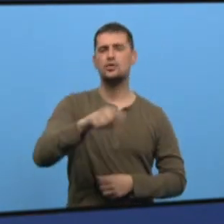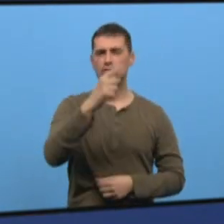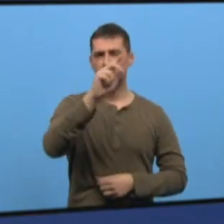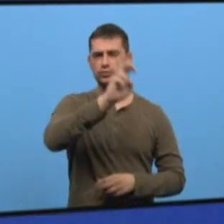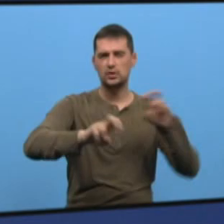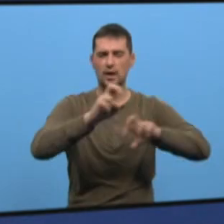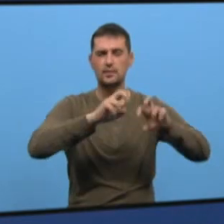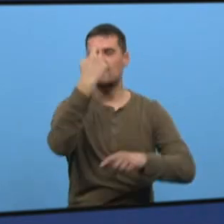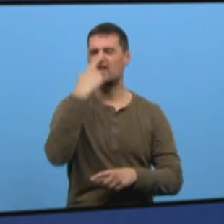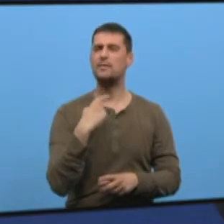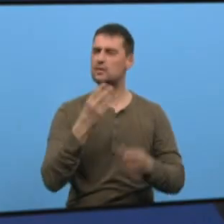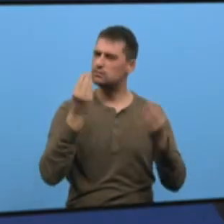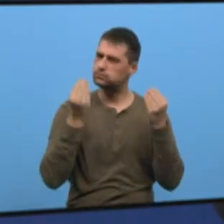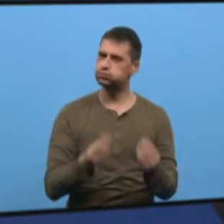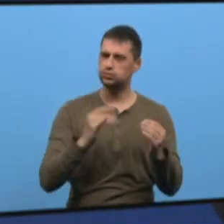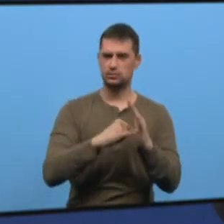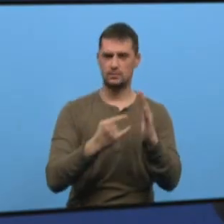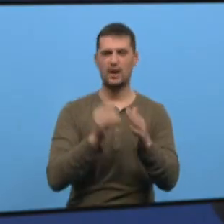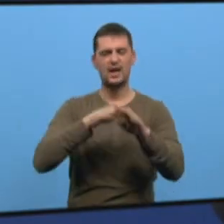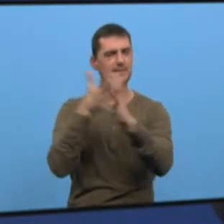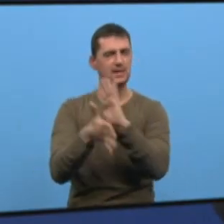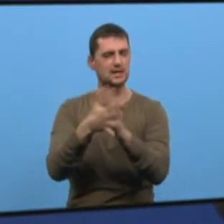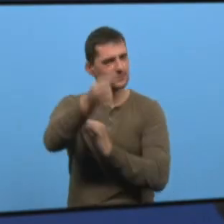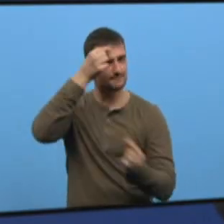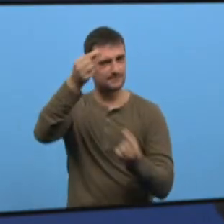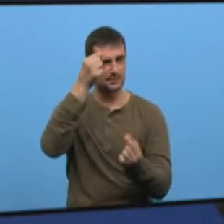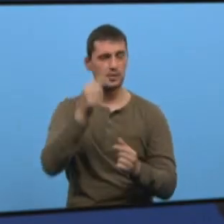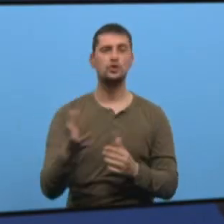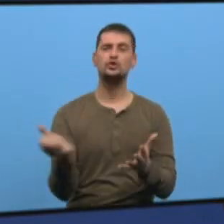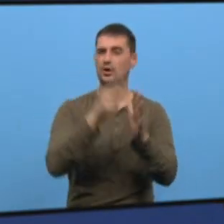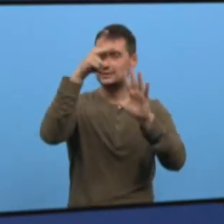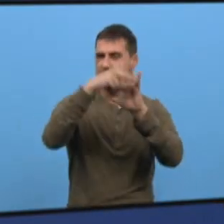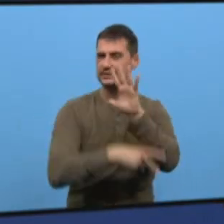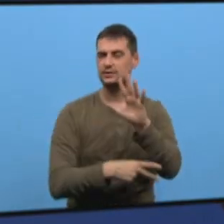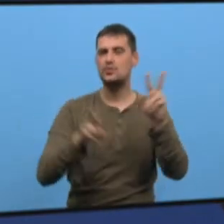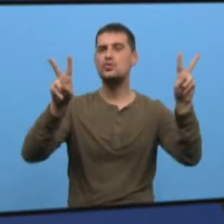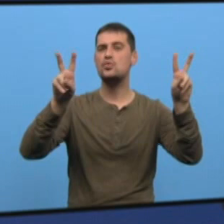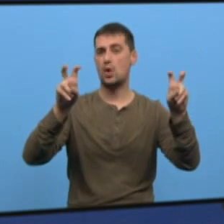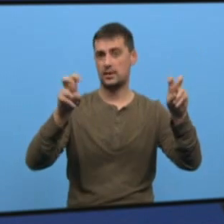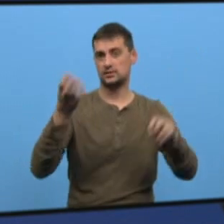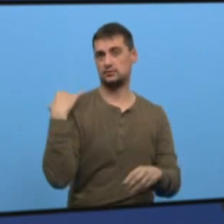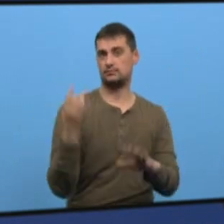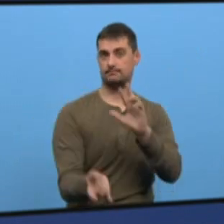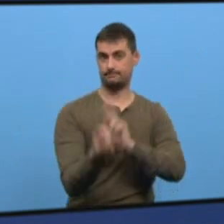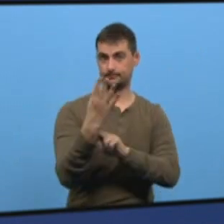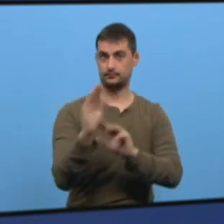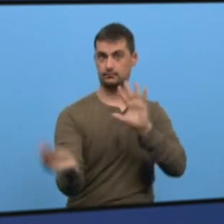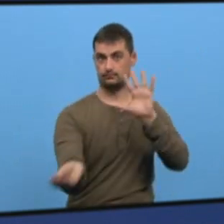téo para poder explicar todas esas peculiaridades normativas nuas que se